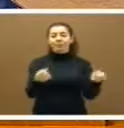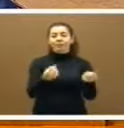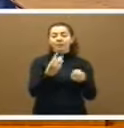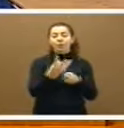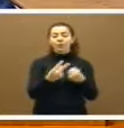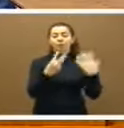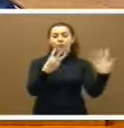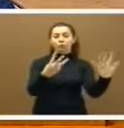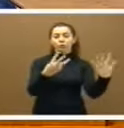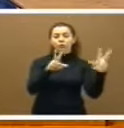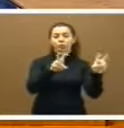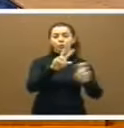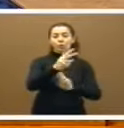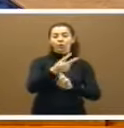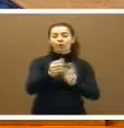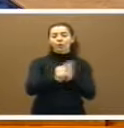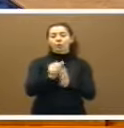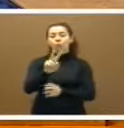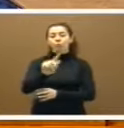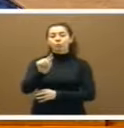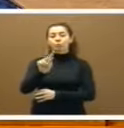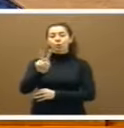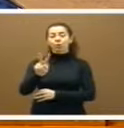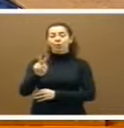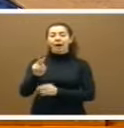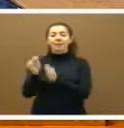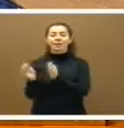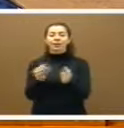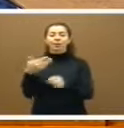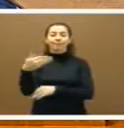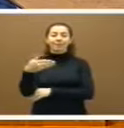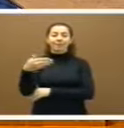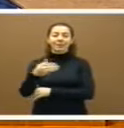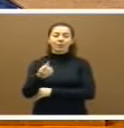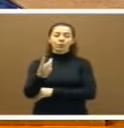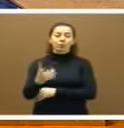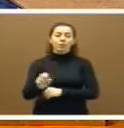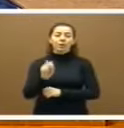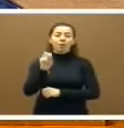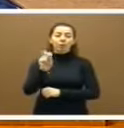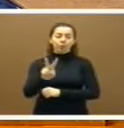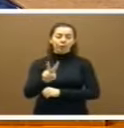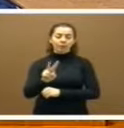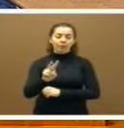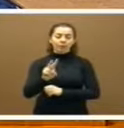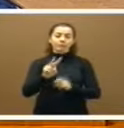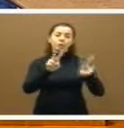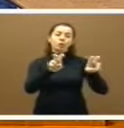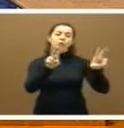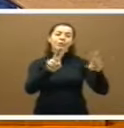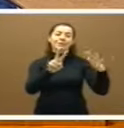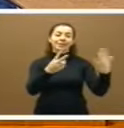título 2, artículo 2.2, apartado B. Y la enmienda nº 12 al título séptimo.